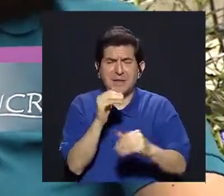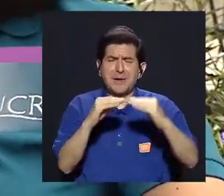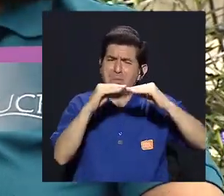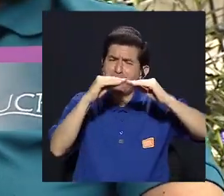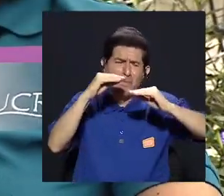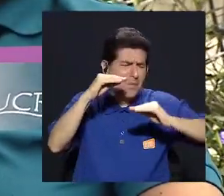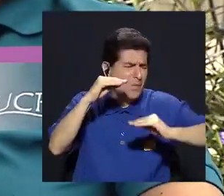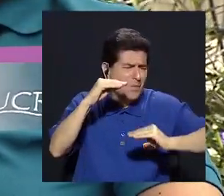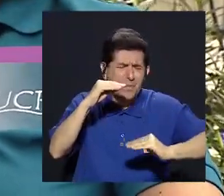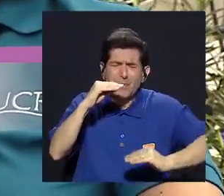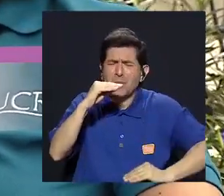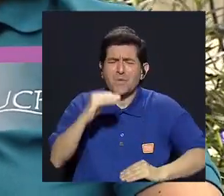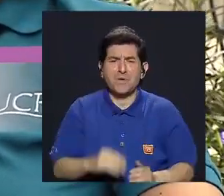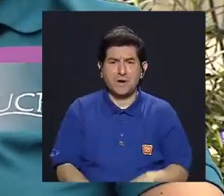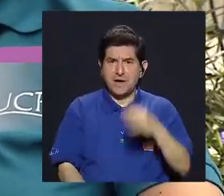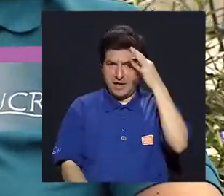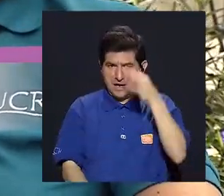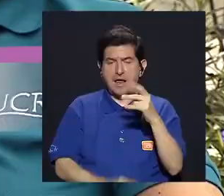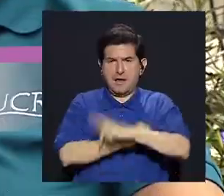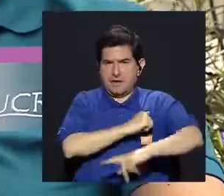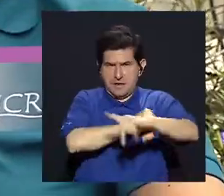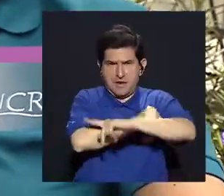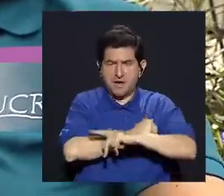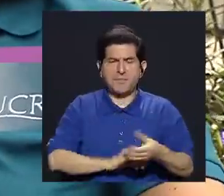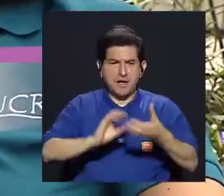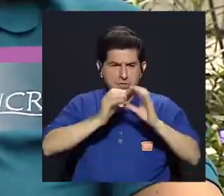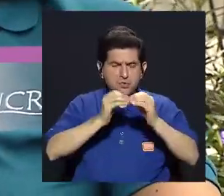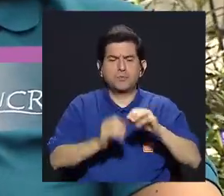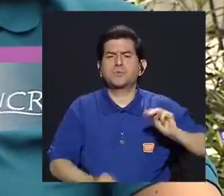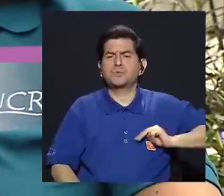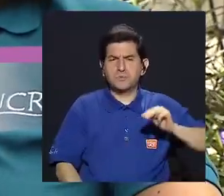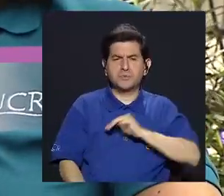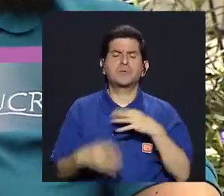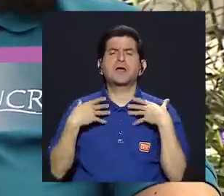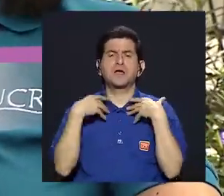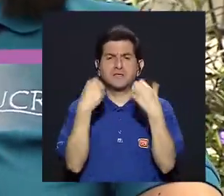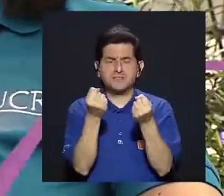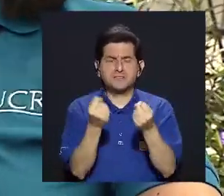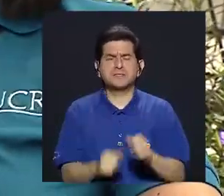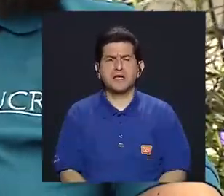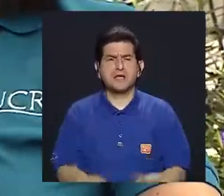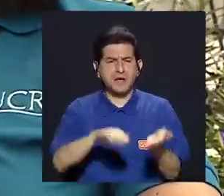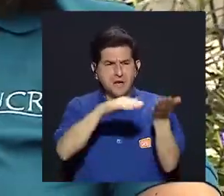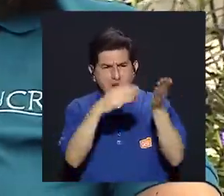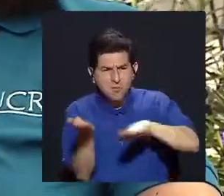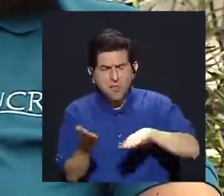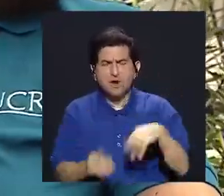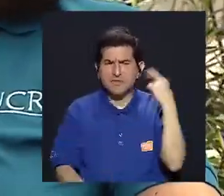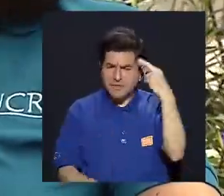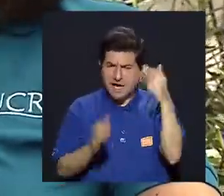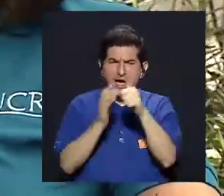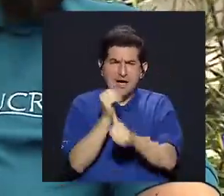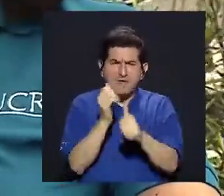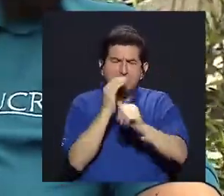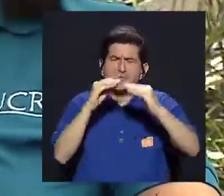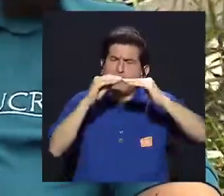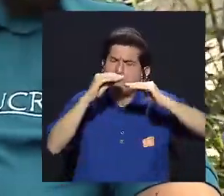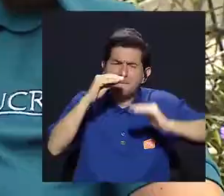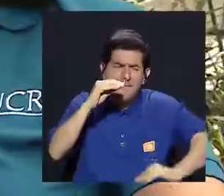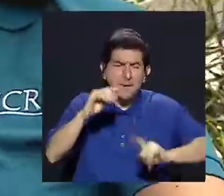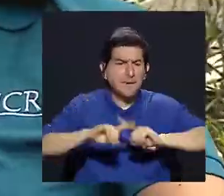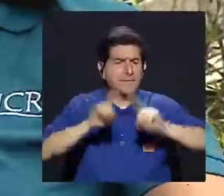es muy baja afortunadamente consideramos que en el país con datos del ministerio de salud la tasa de mortalidad por diarrea es muy baja